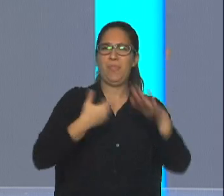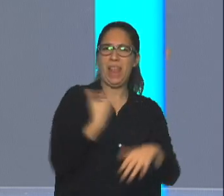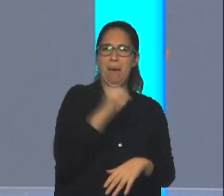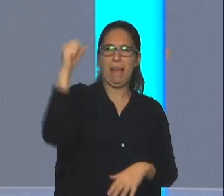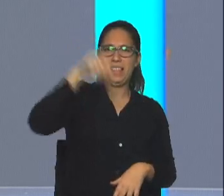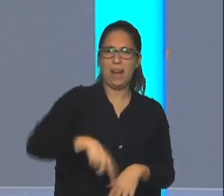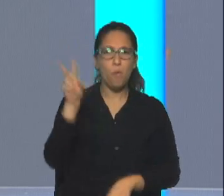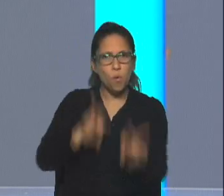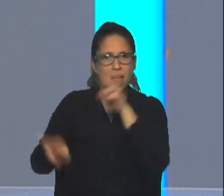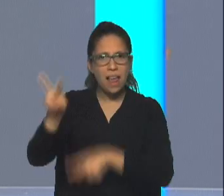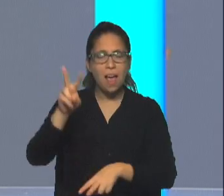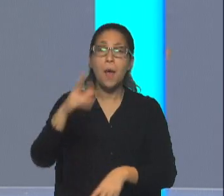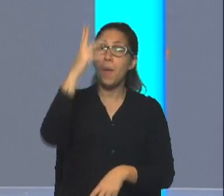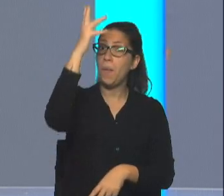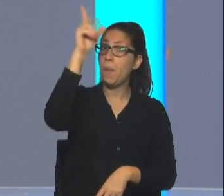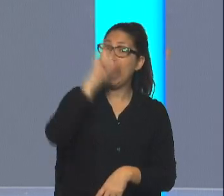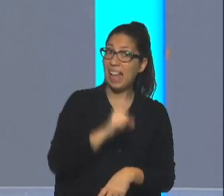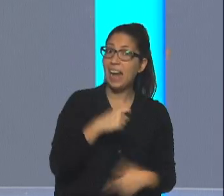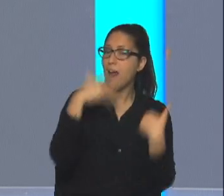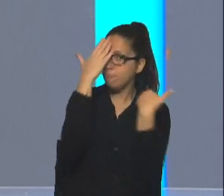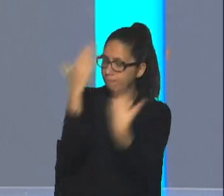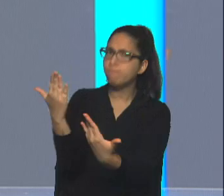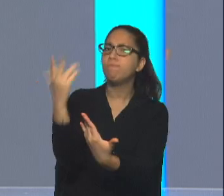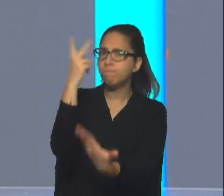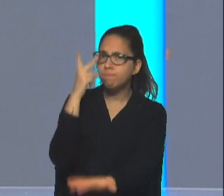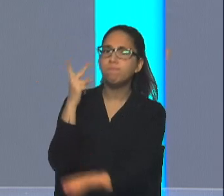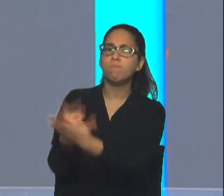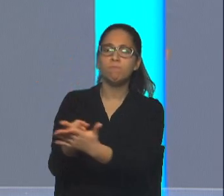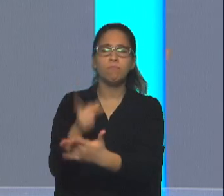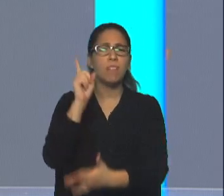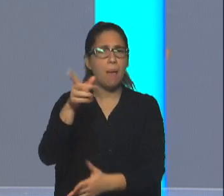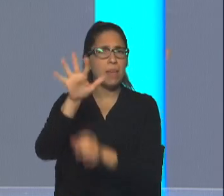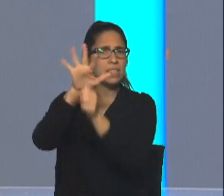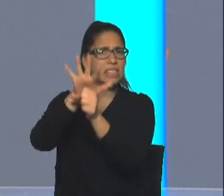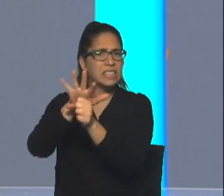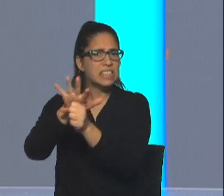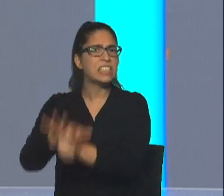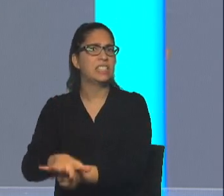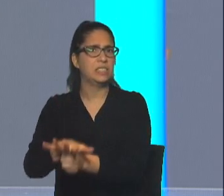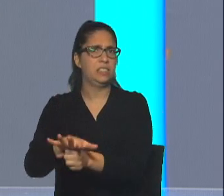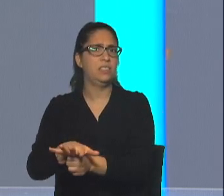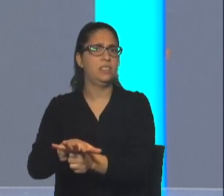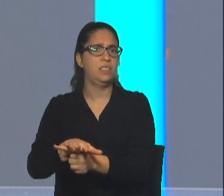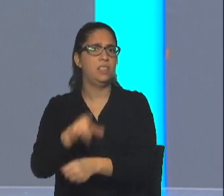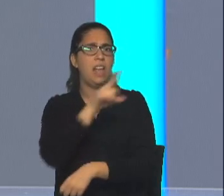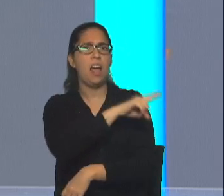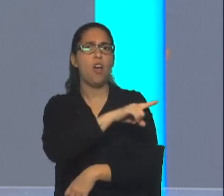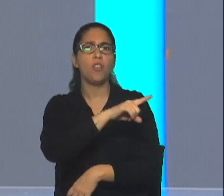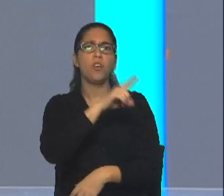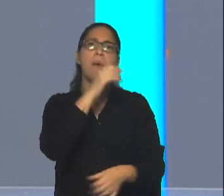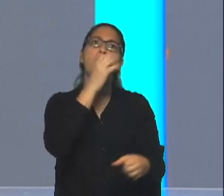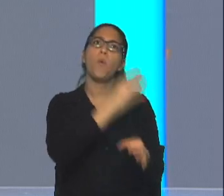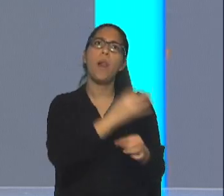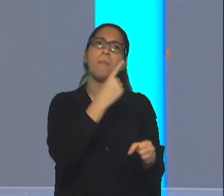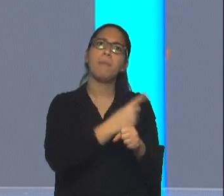honrada por Manuel belgrano silenciada en el colegio primario secundario